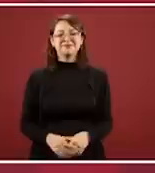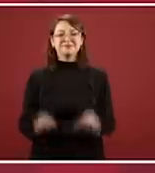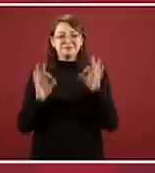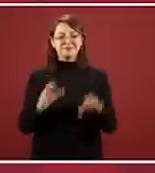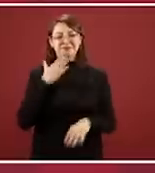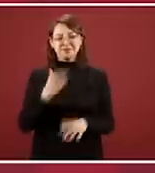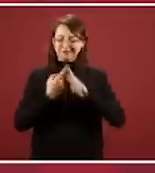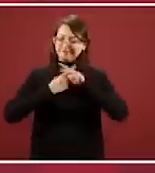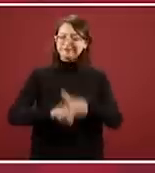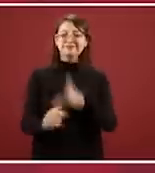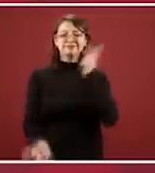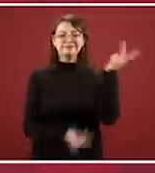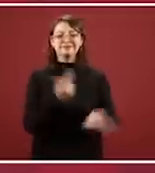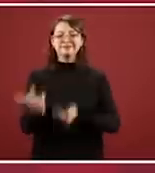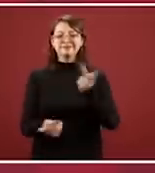abrimos.